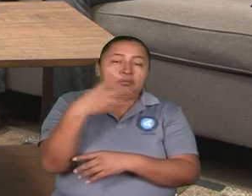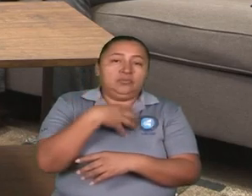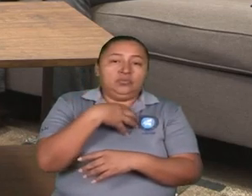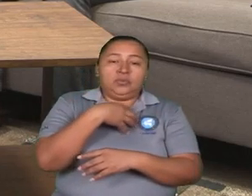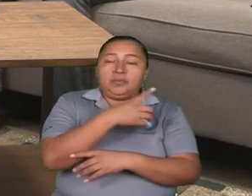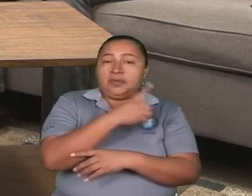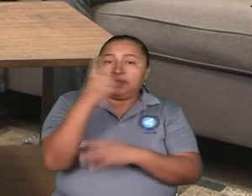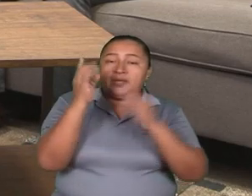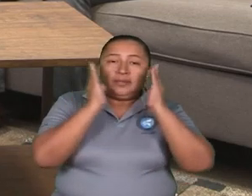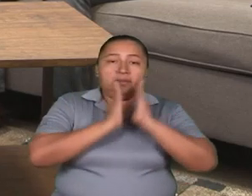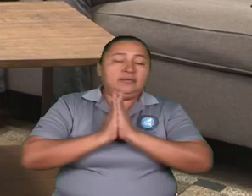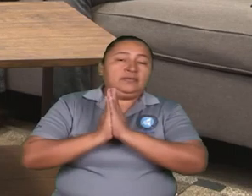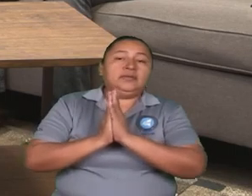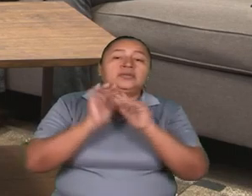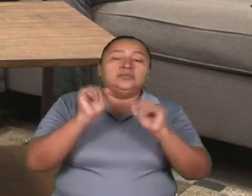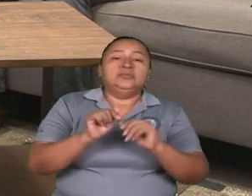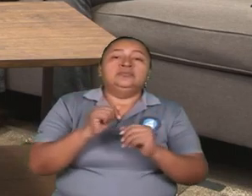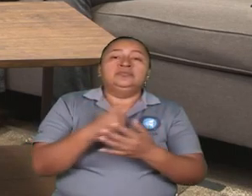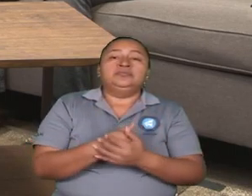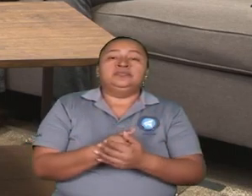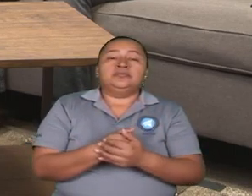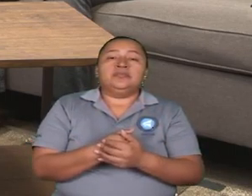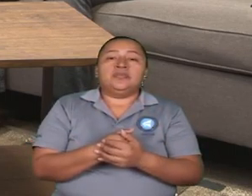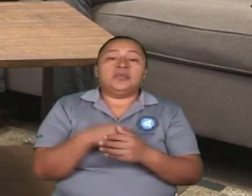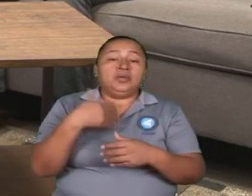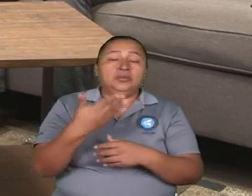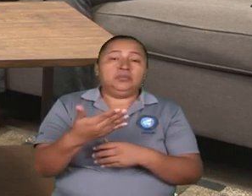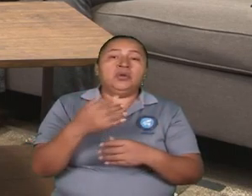la cultura de otros países.